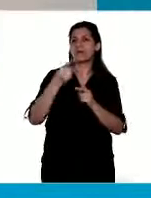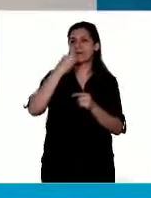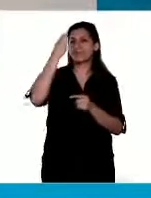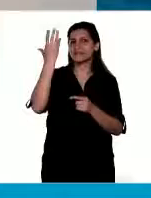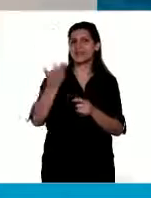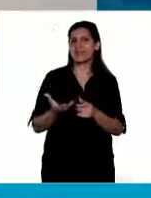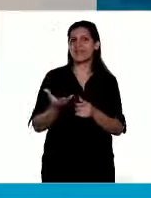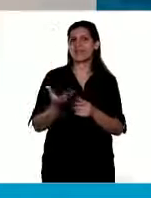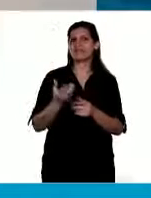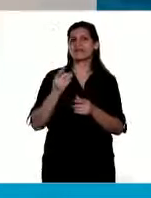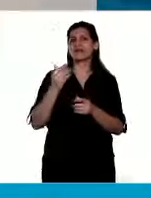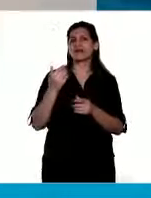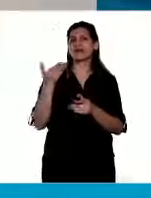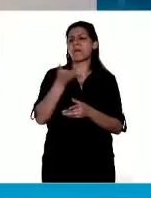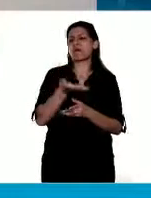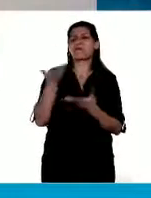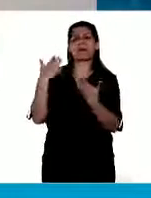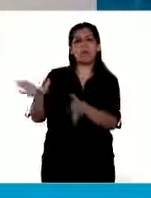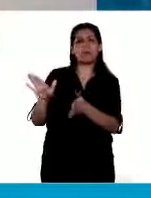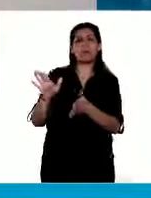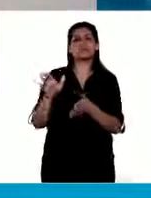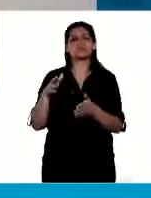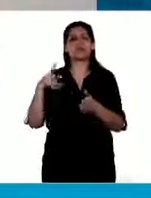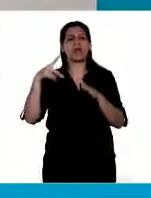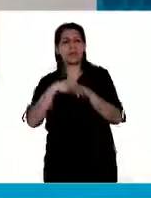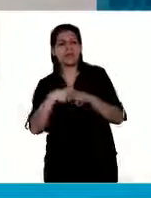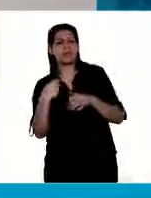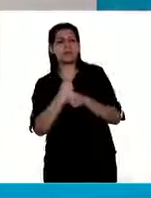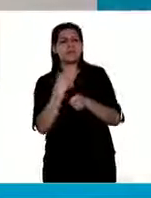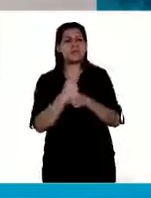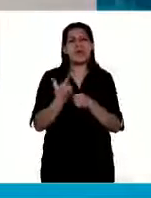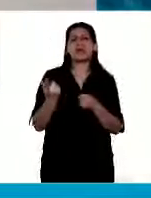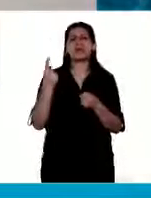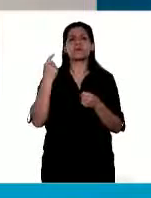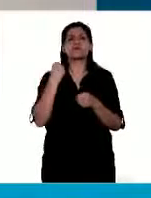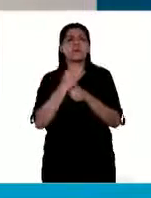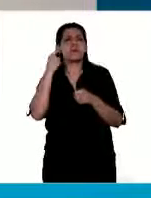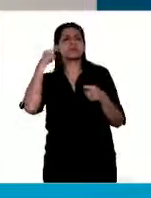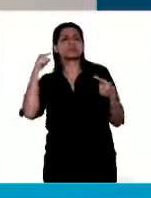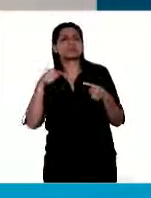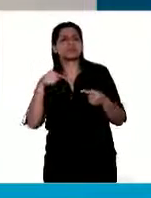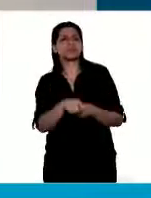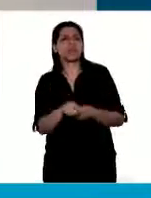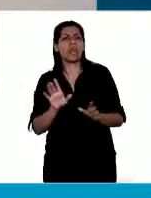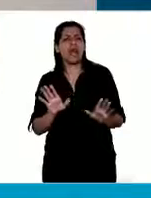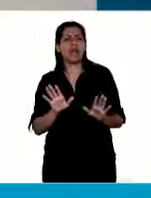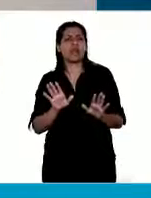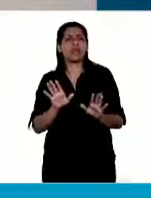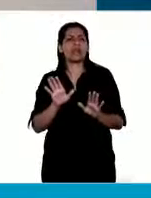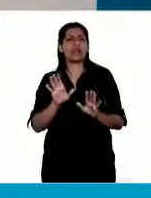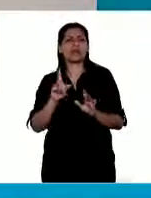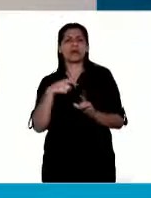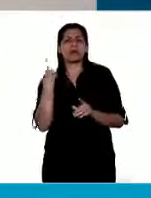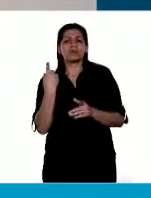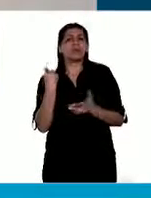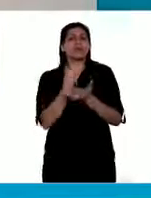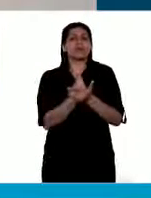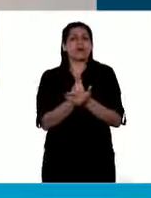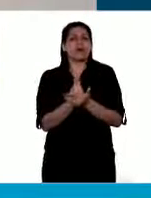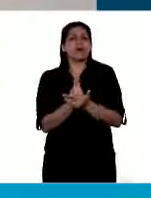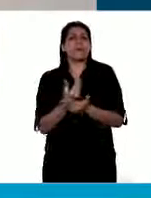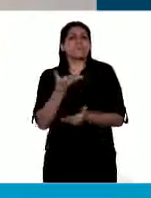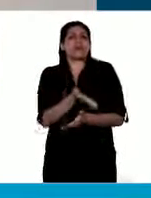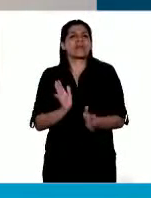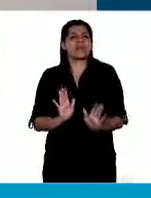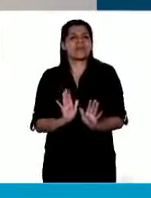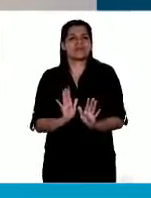pedir renuncias, sin pedir interpelaciones, y en el trabajo institucional siempre colaborativo para estar donde se nos requiere. Incluso